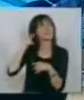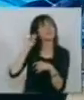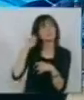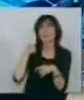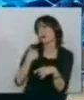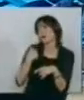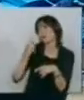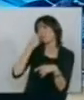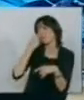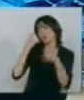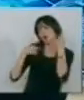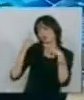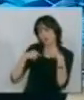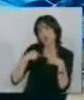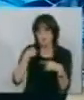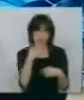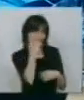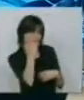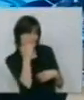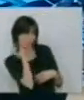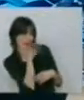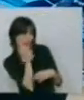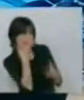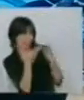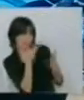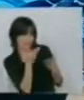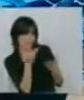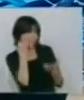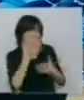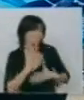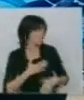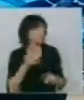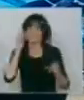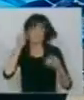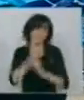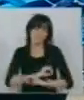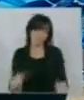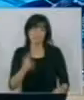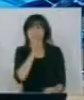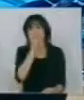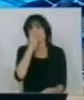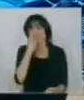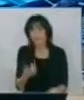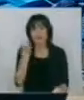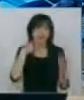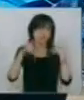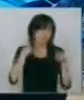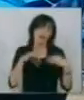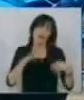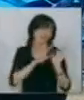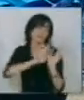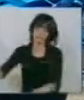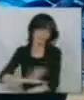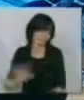hueso. Es una mala práctica, no hay que hacer eso. De hecho, lo que hay que hacer es ser indiferente ante los reclamos del perro para que no sufra tanto.